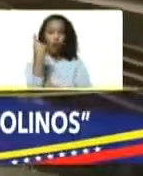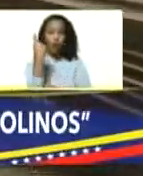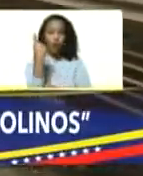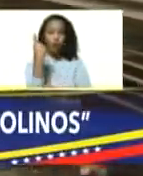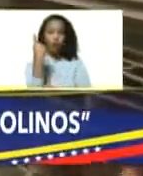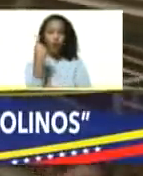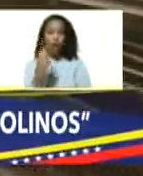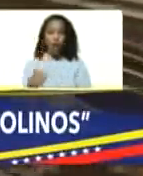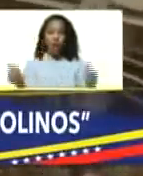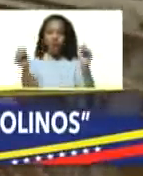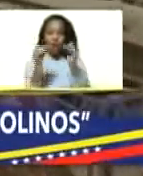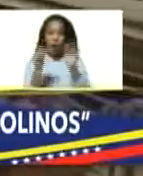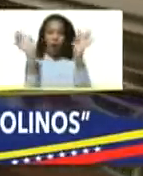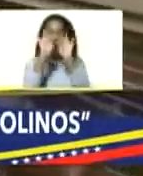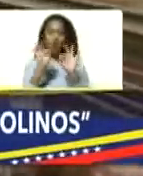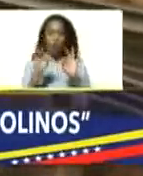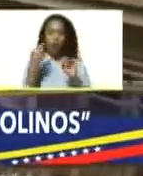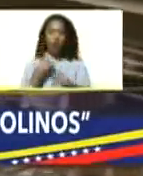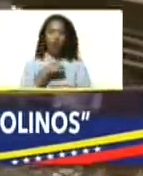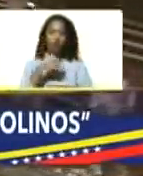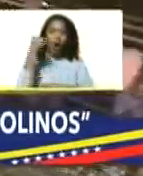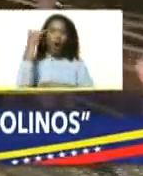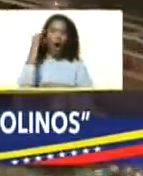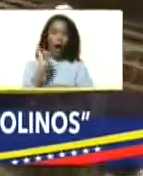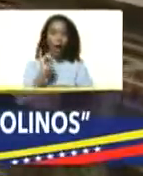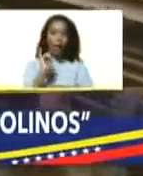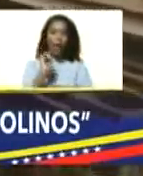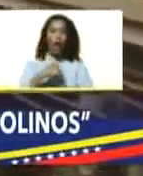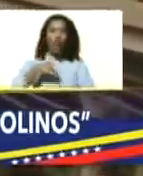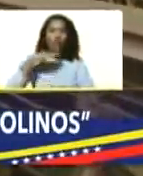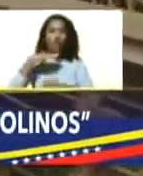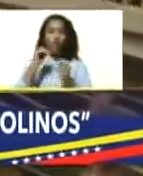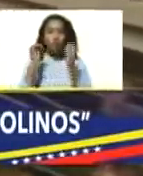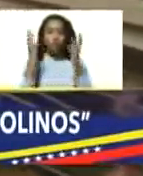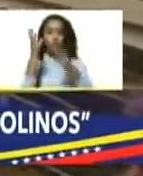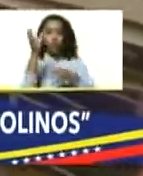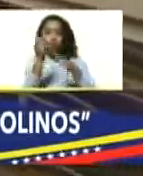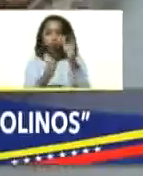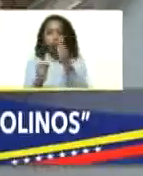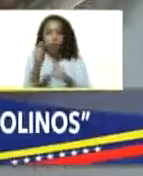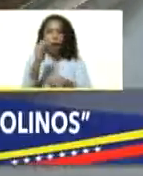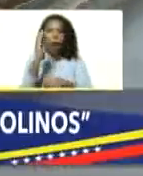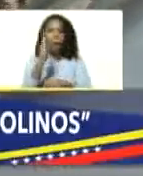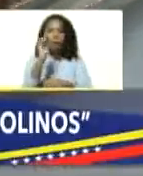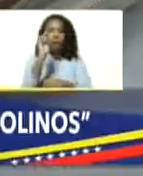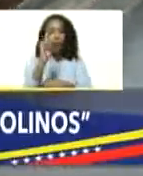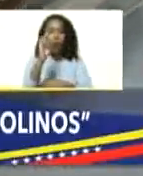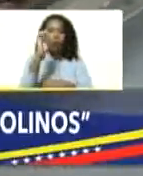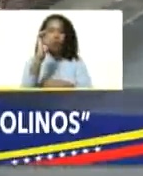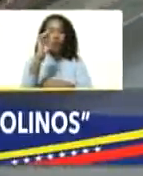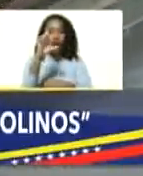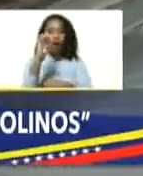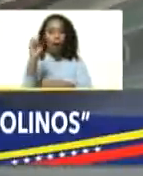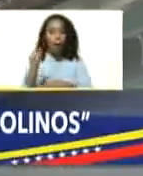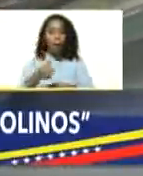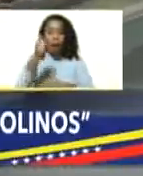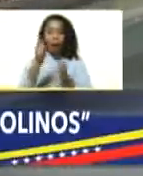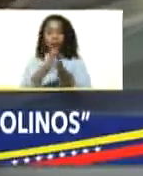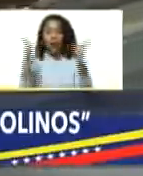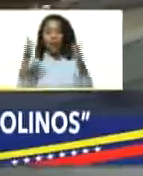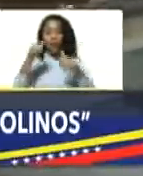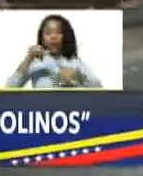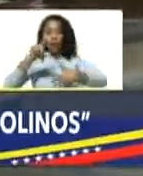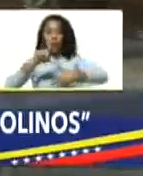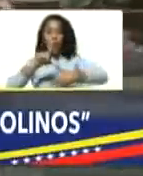igual manera contamos con el rebaño de ordeño de búfala más grande también de latinoamérica con